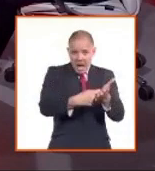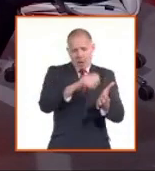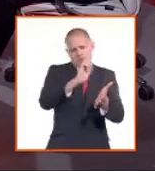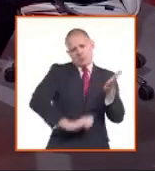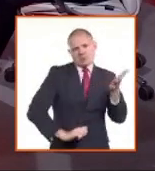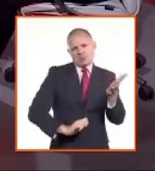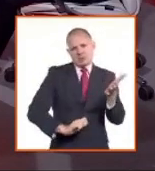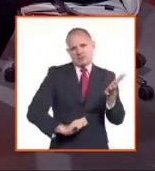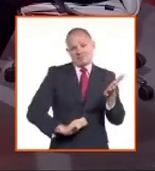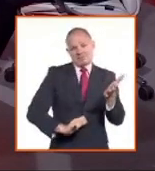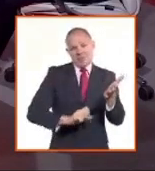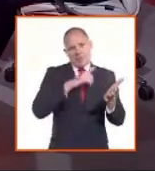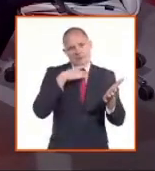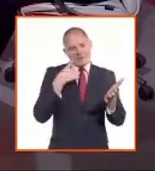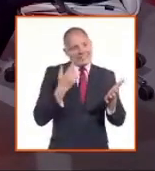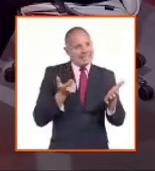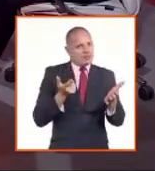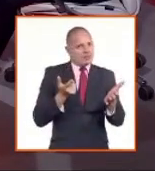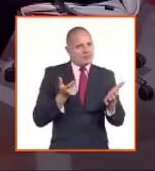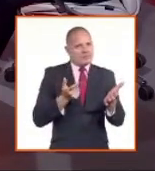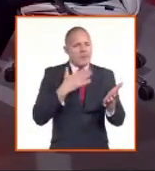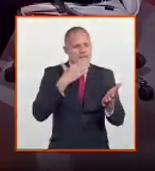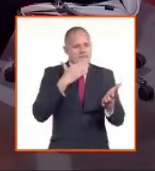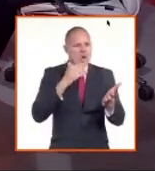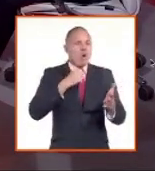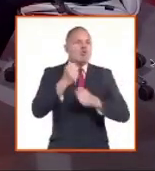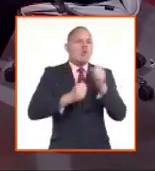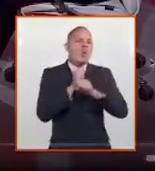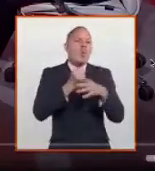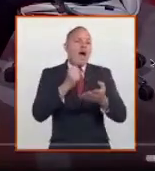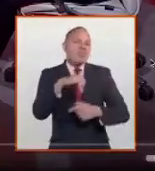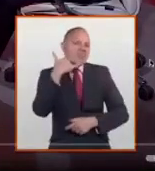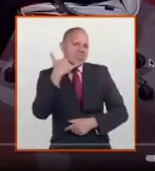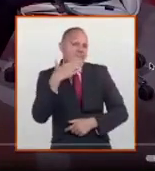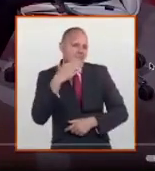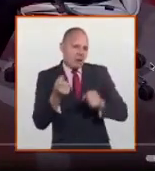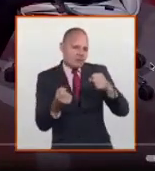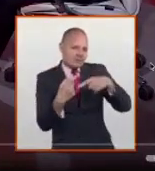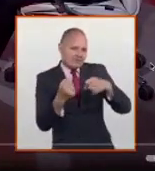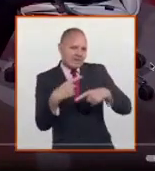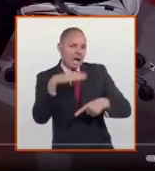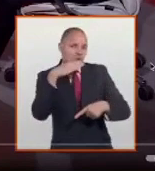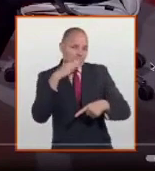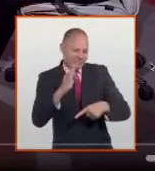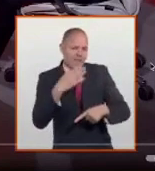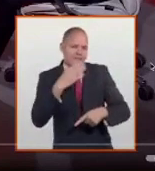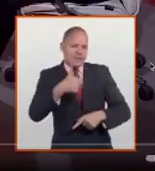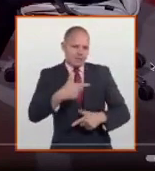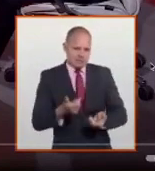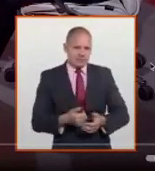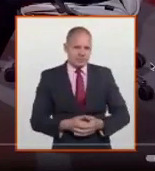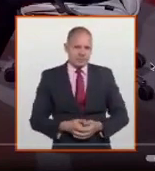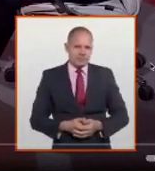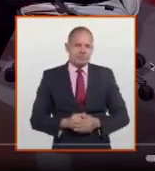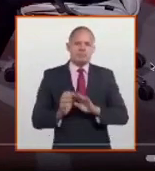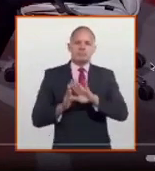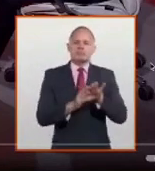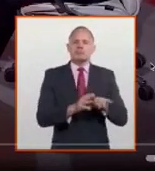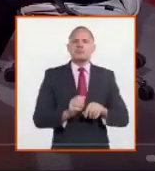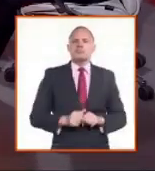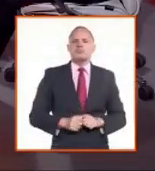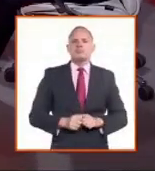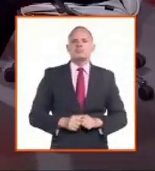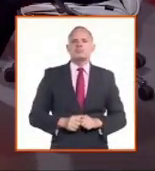entonces en ese análisis hemos establecido un rango de lo hemos ampliado porque ante era más más